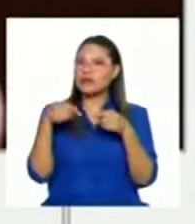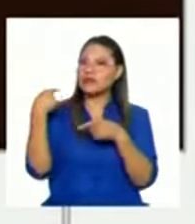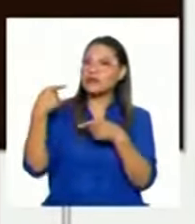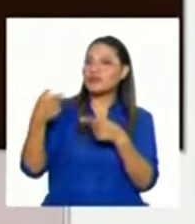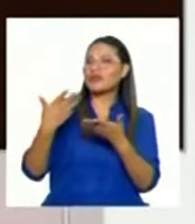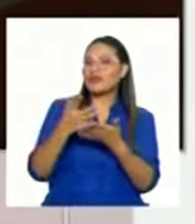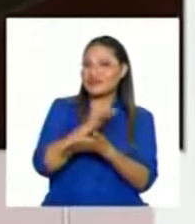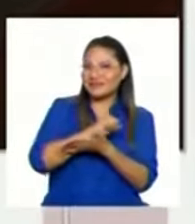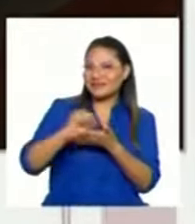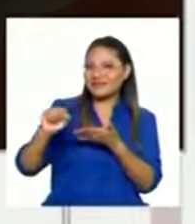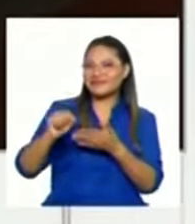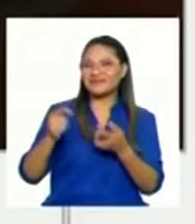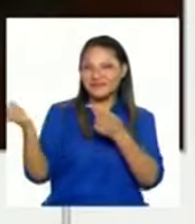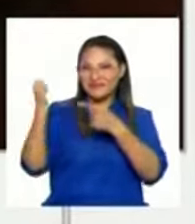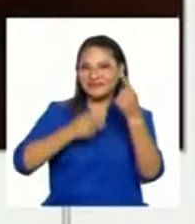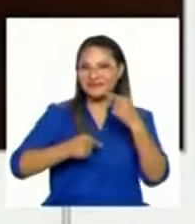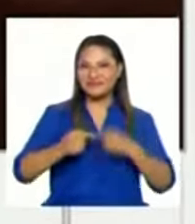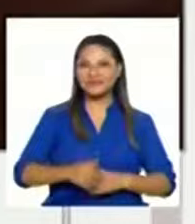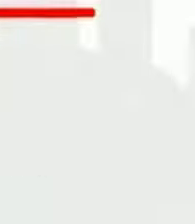Santa. Ya regresamos.